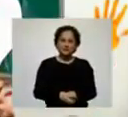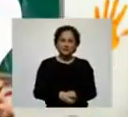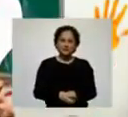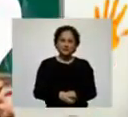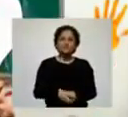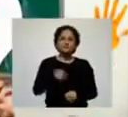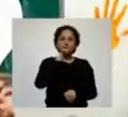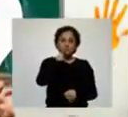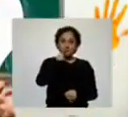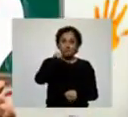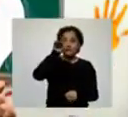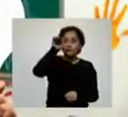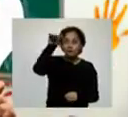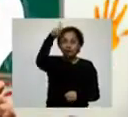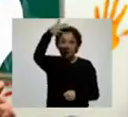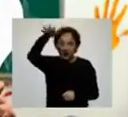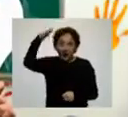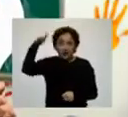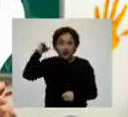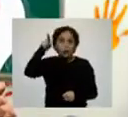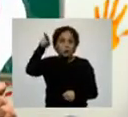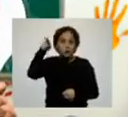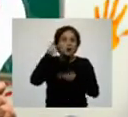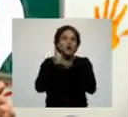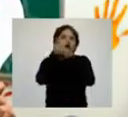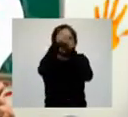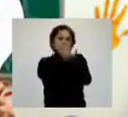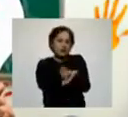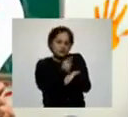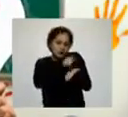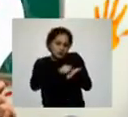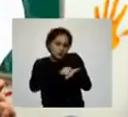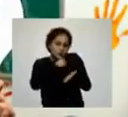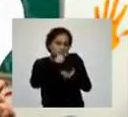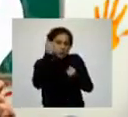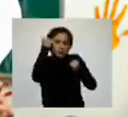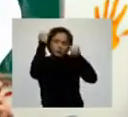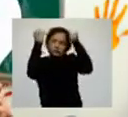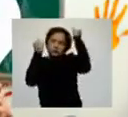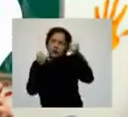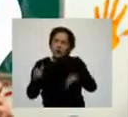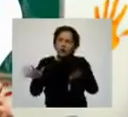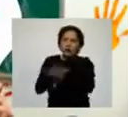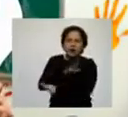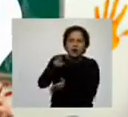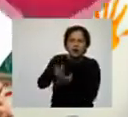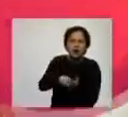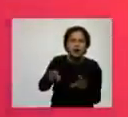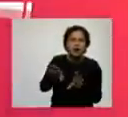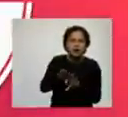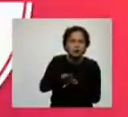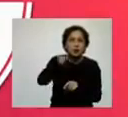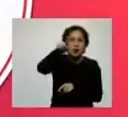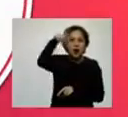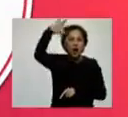Pide a una persona mayor que escriba la historia como tú la imaginaste. Observa cómo escribe.